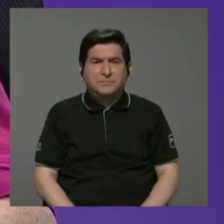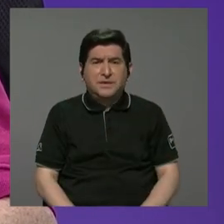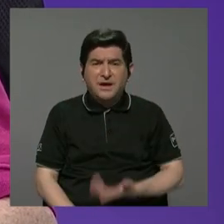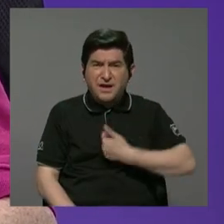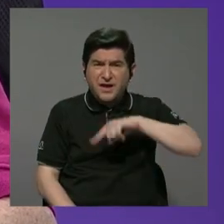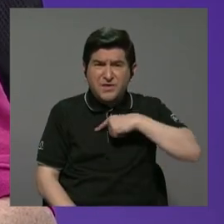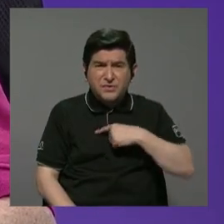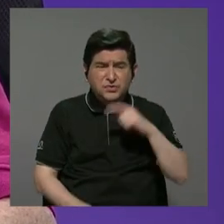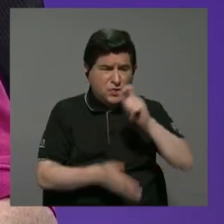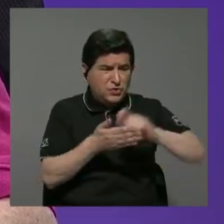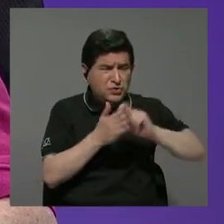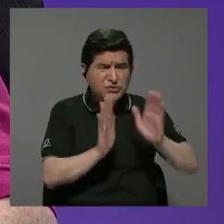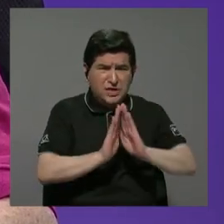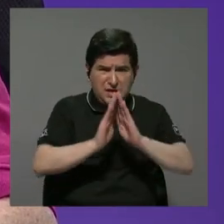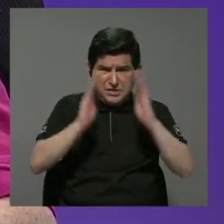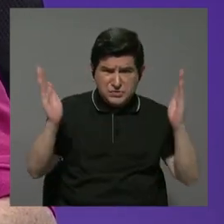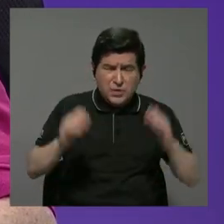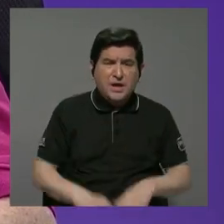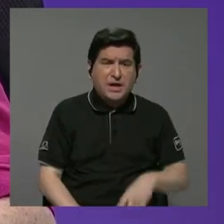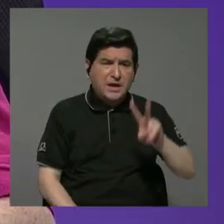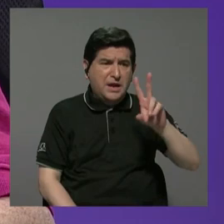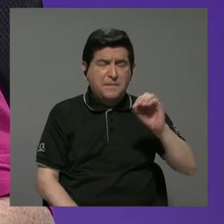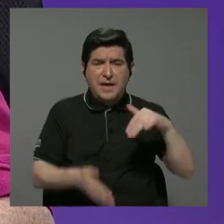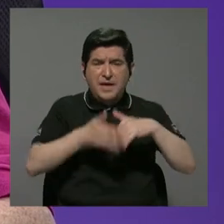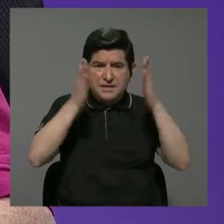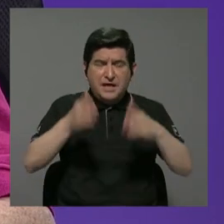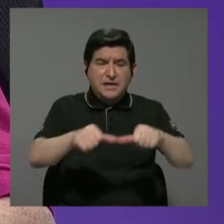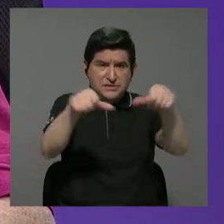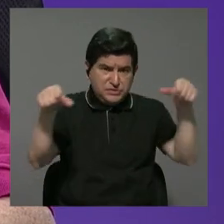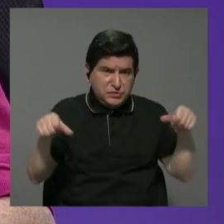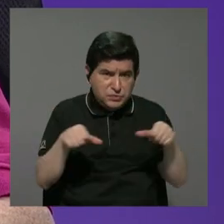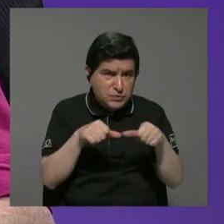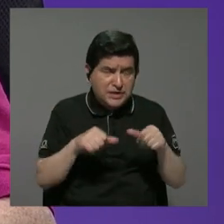dejar escuelas abiertas con 20 estudiantes en el aula,